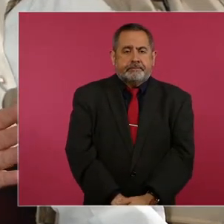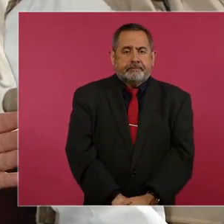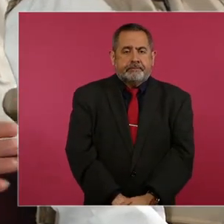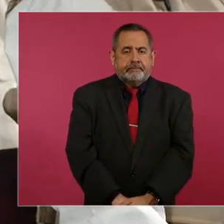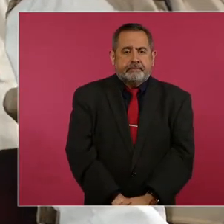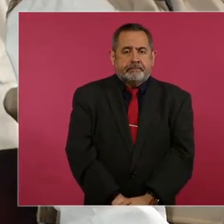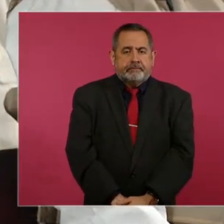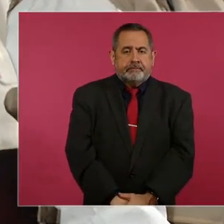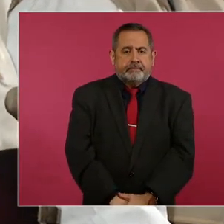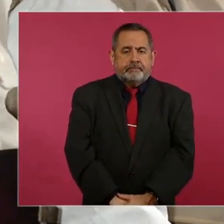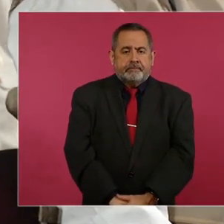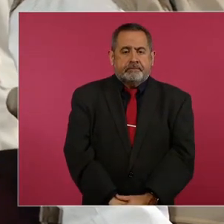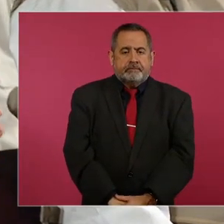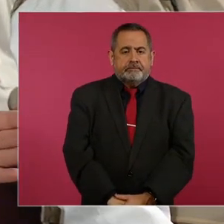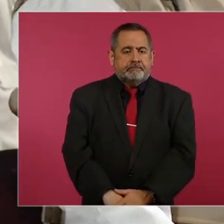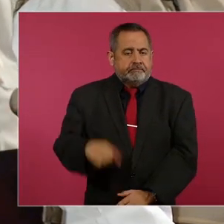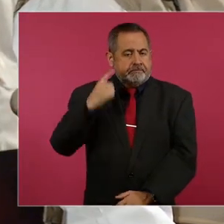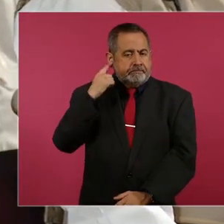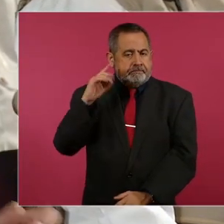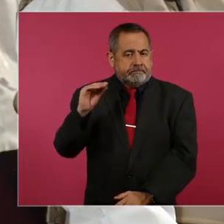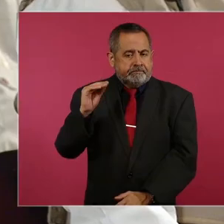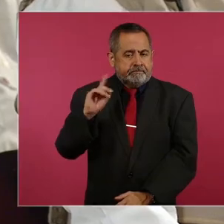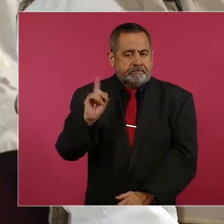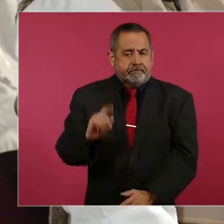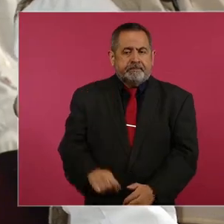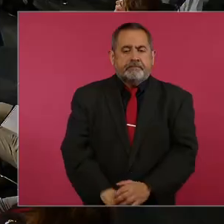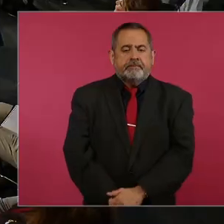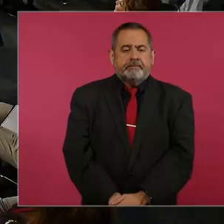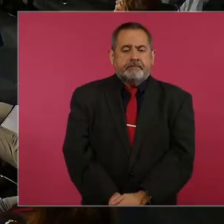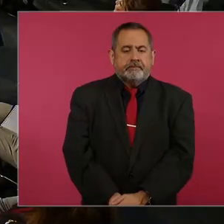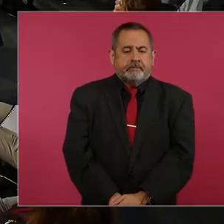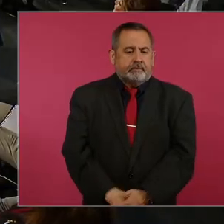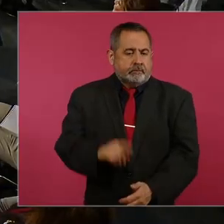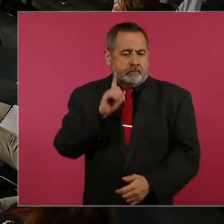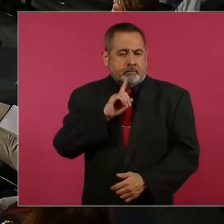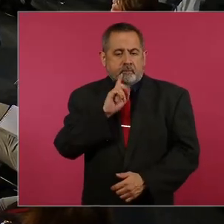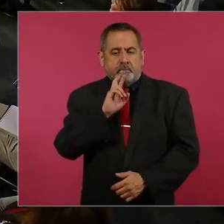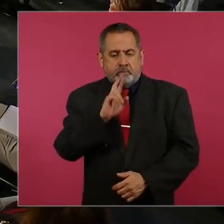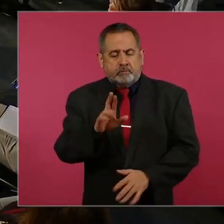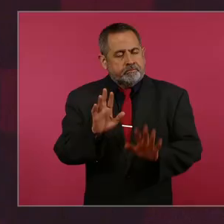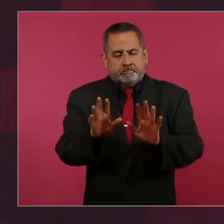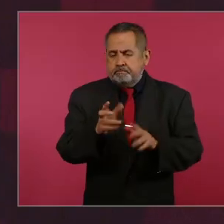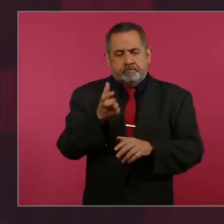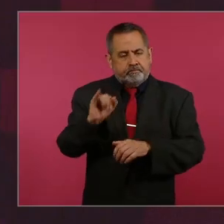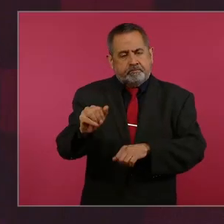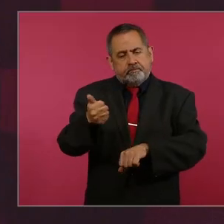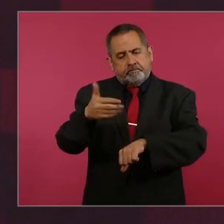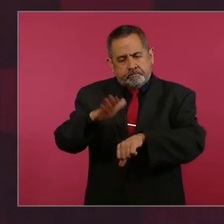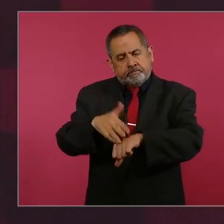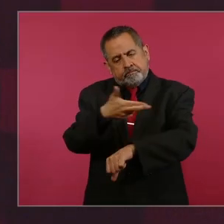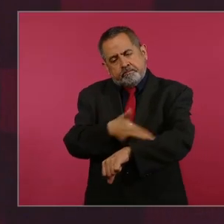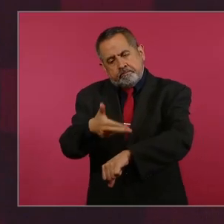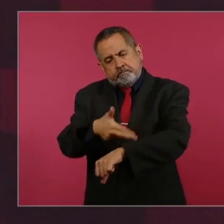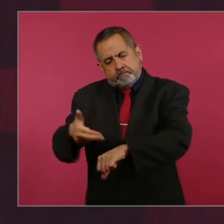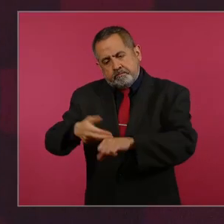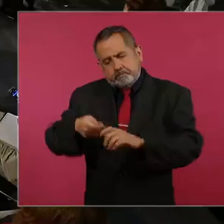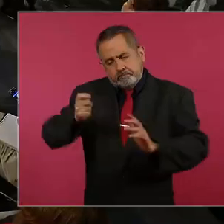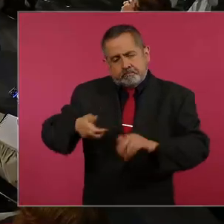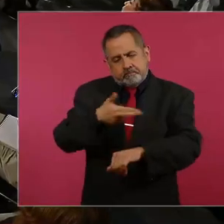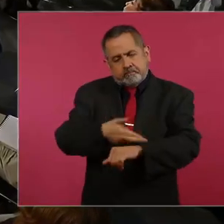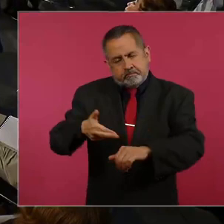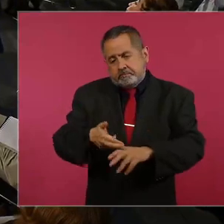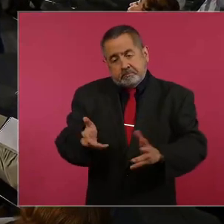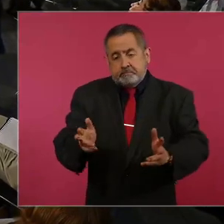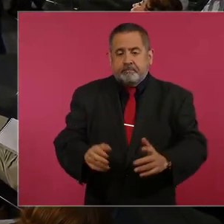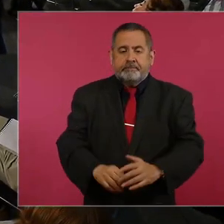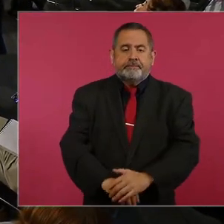Salinas se vea el fallo en contra de ellos? Es parte del procedimiento administrativo de ejecución. Procuradora, ¿puede